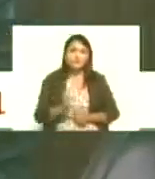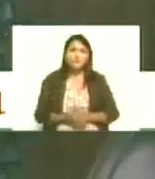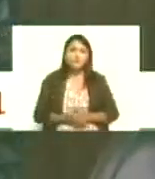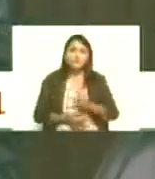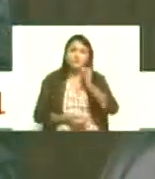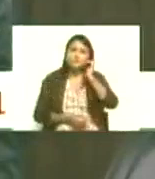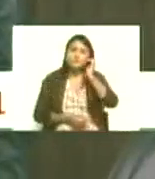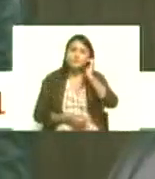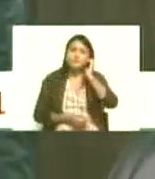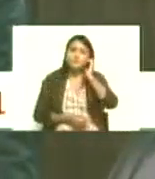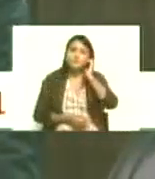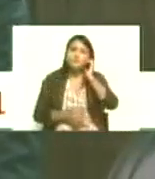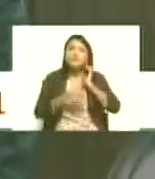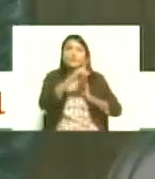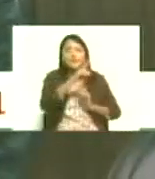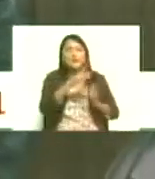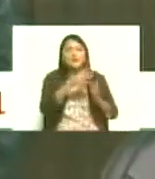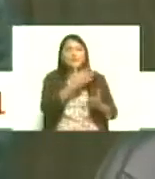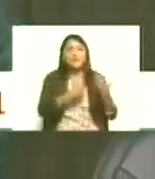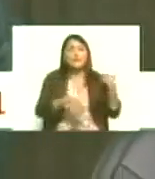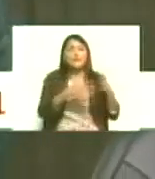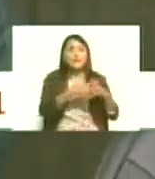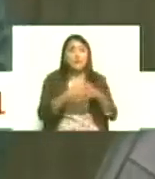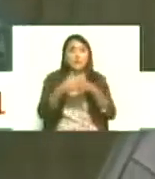Expresidente de los Estados Unidos,